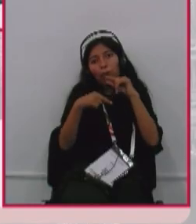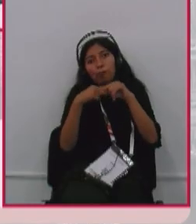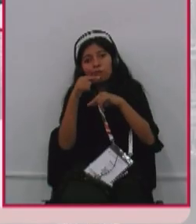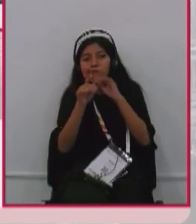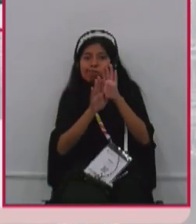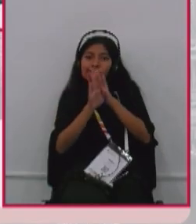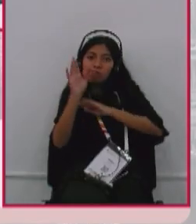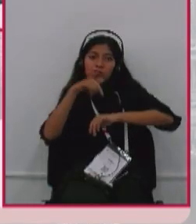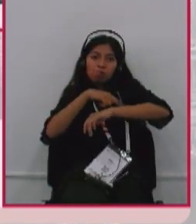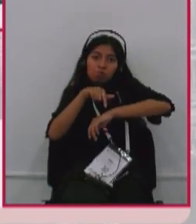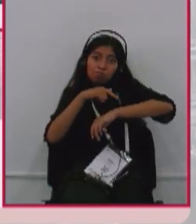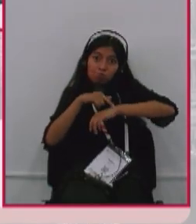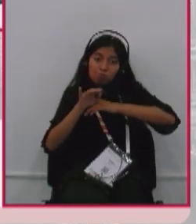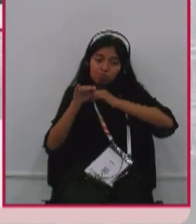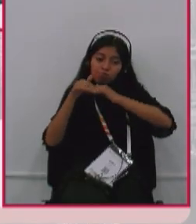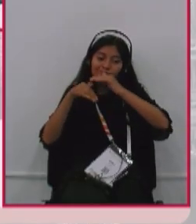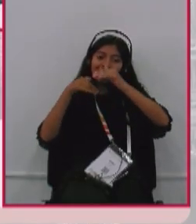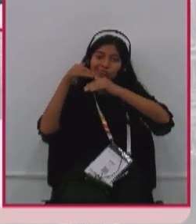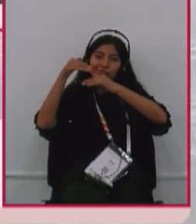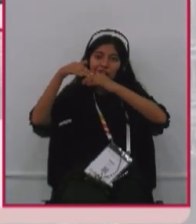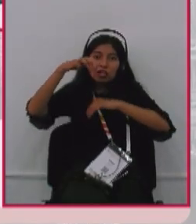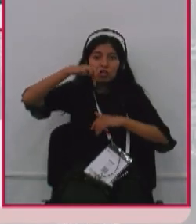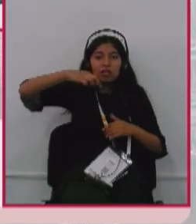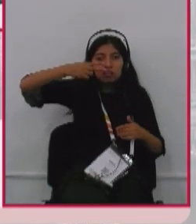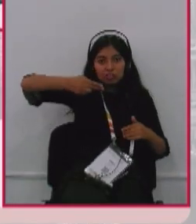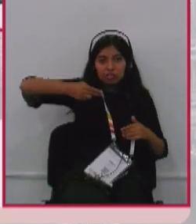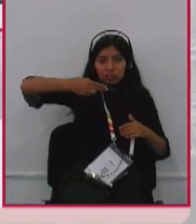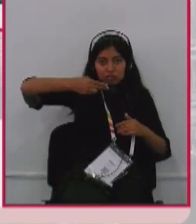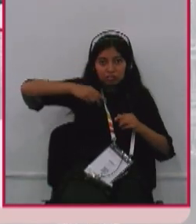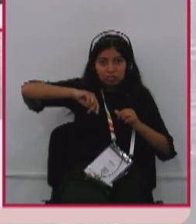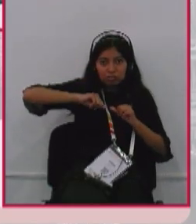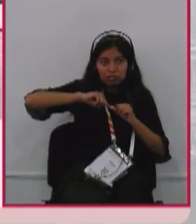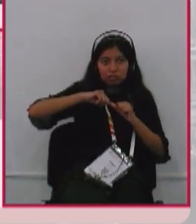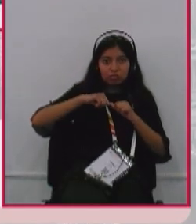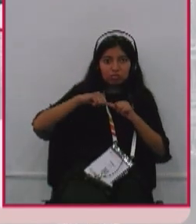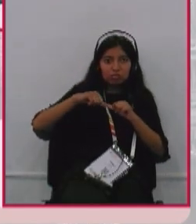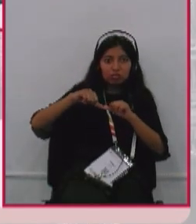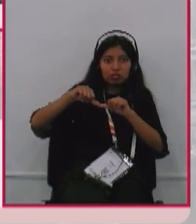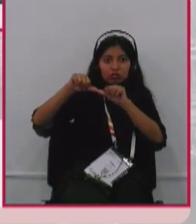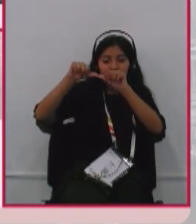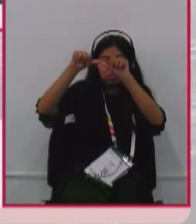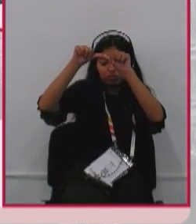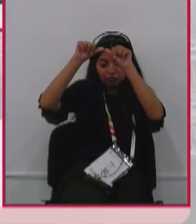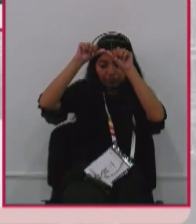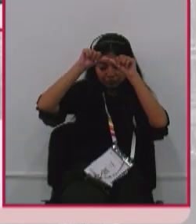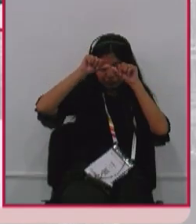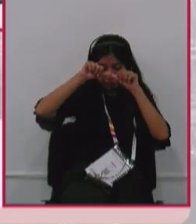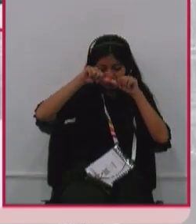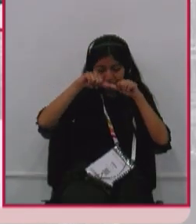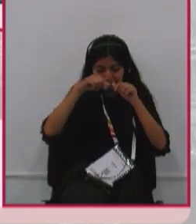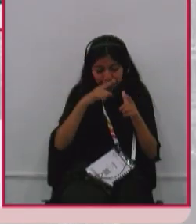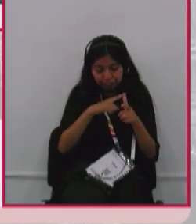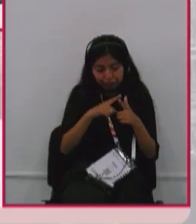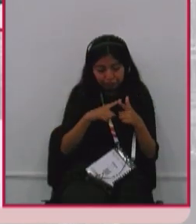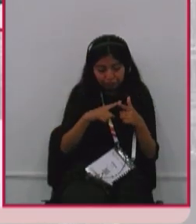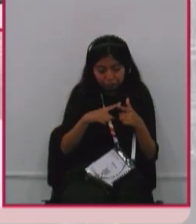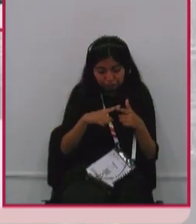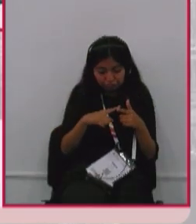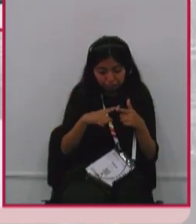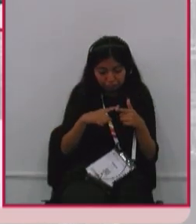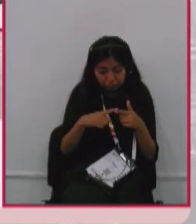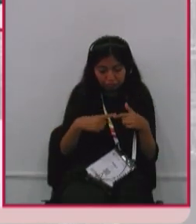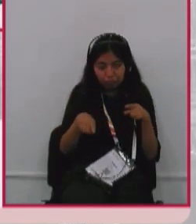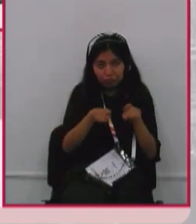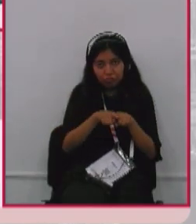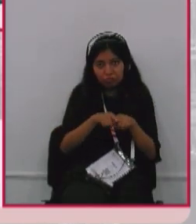En el tiempo, estos pHs sí como que se mantenían y luego como que se incrementaba un poco. Entonces, también nos